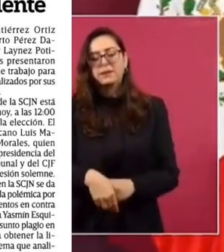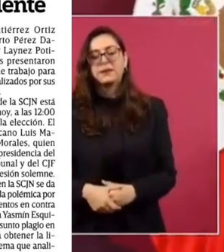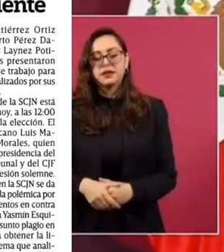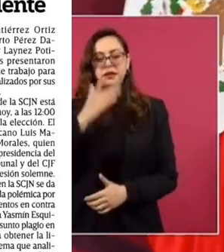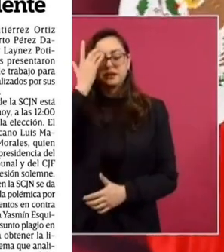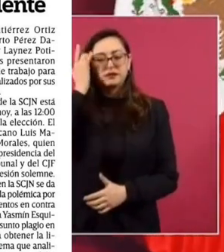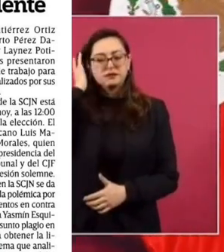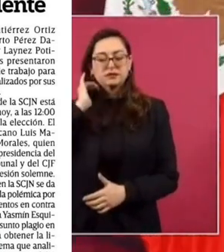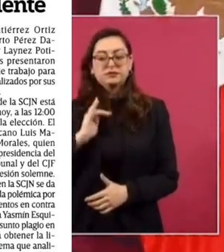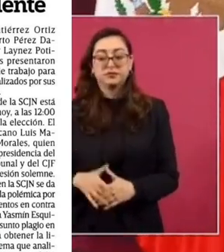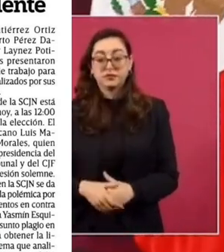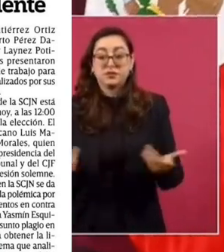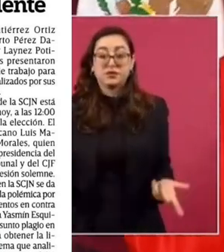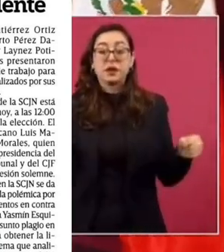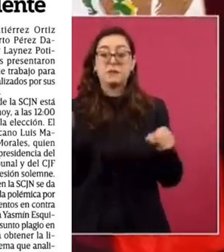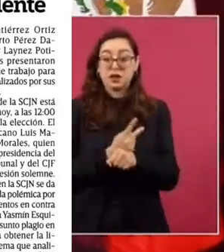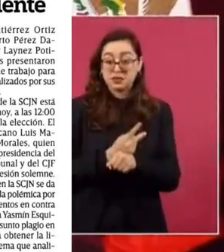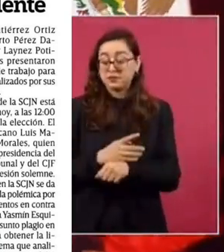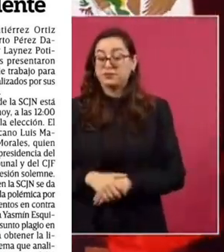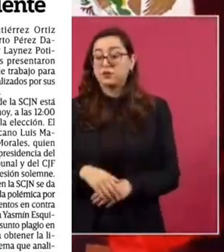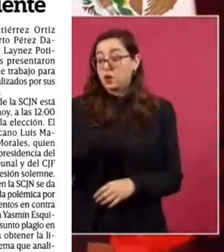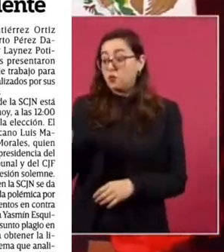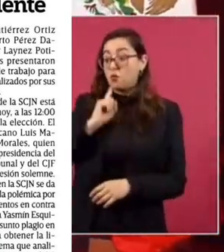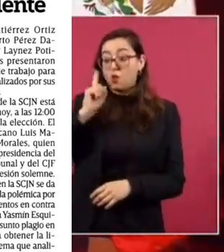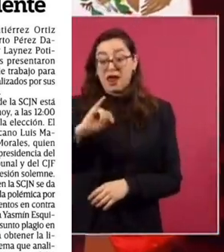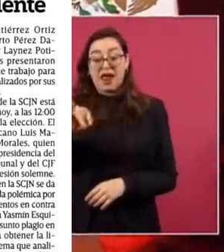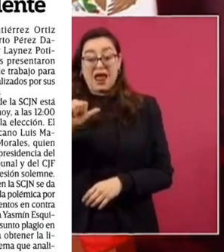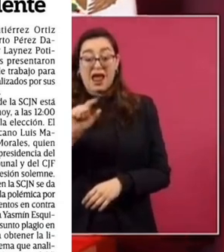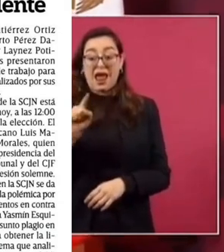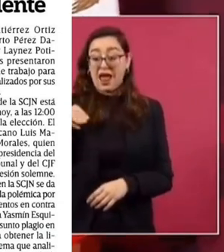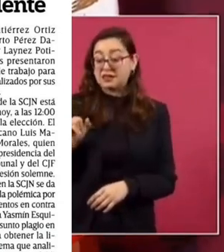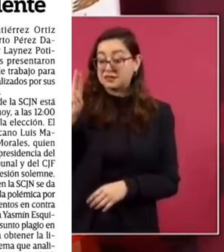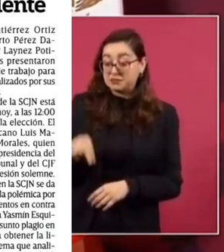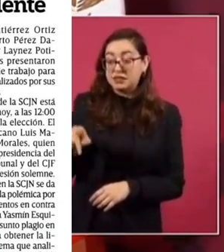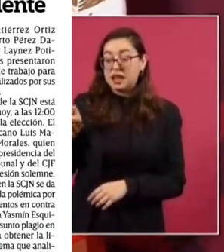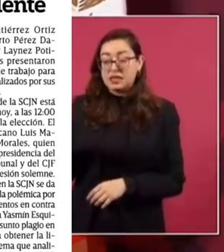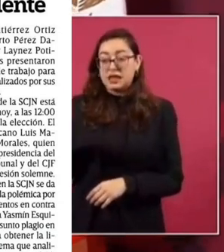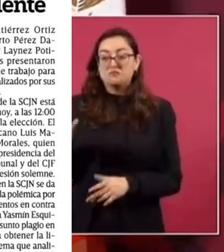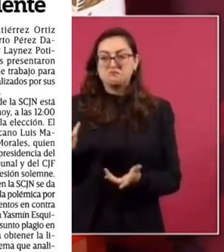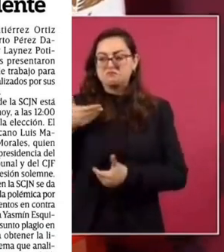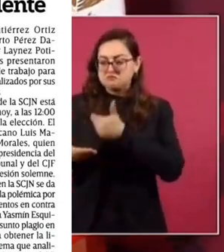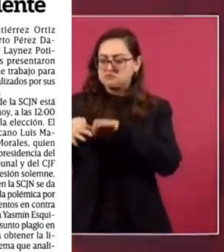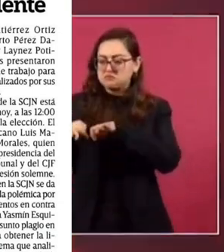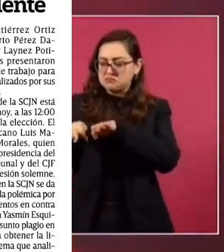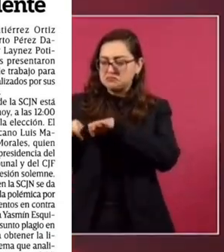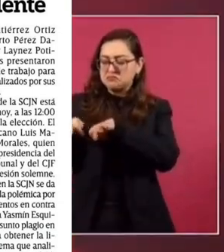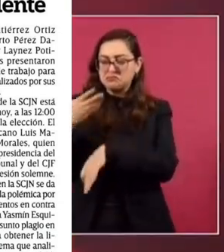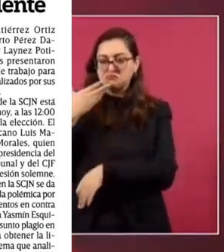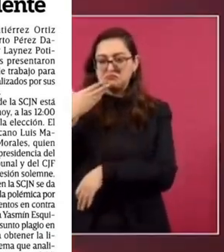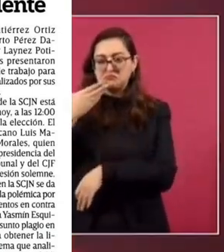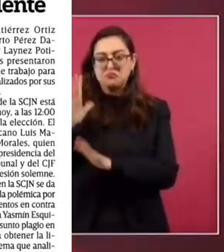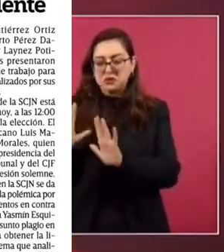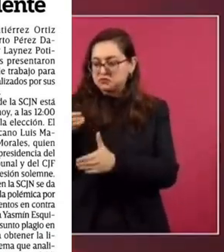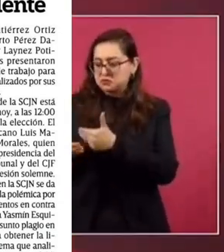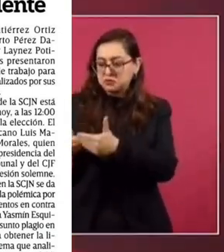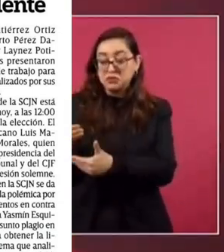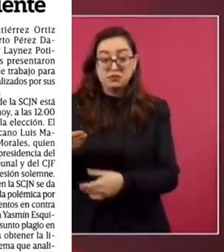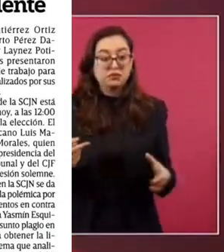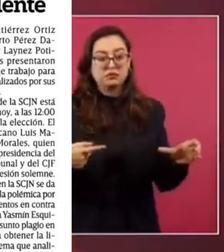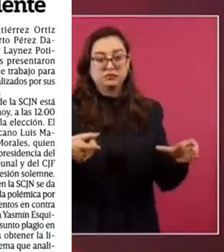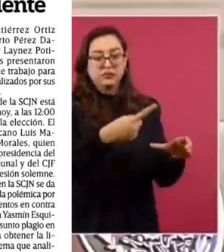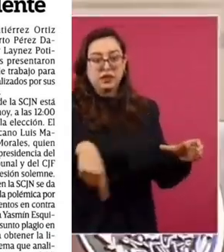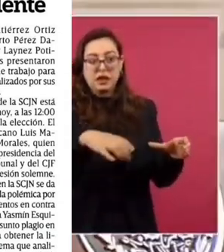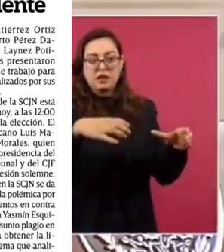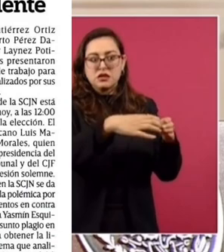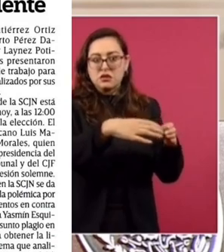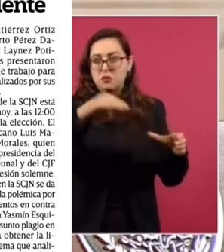que la ministra Yasmín era, ¿sí?, en la mentalidad autoritaria que tienen estas personas,